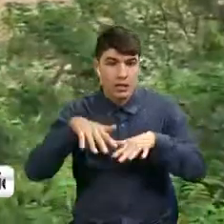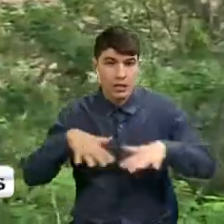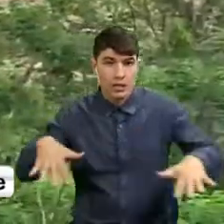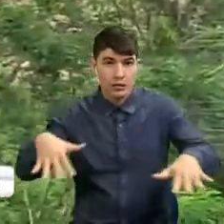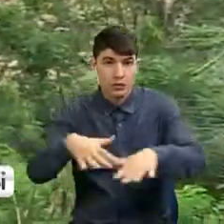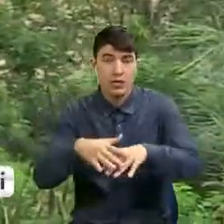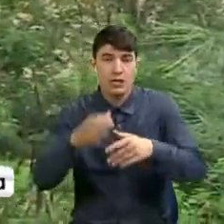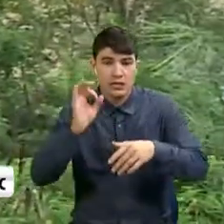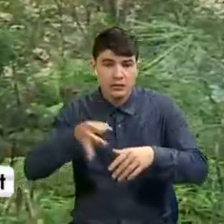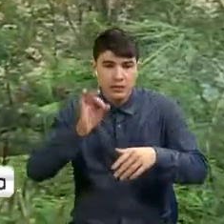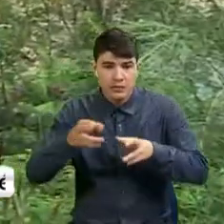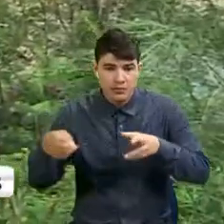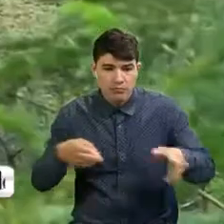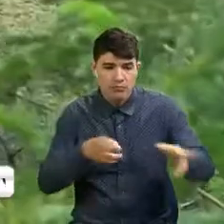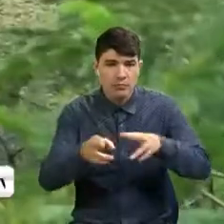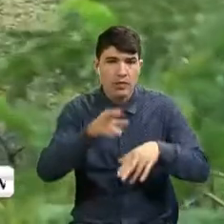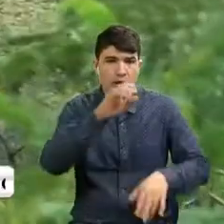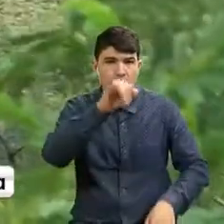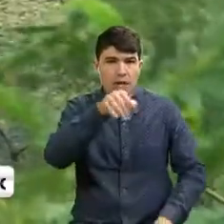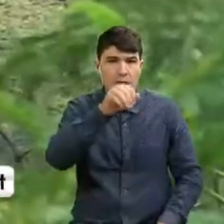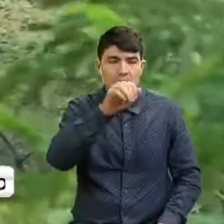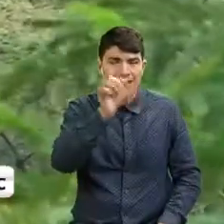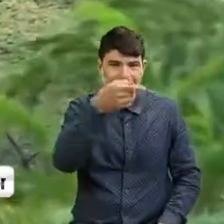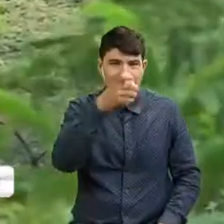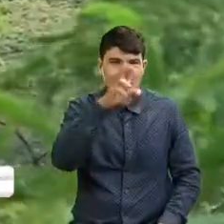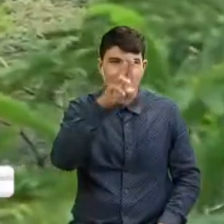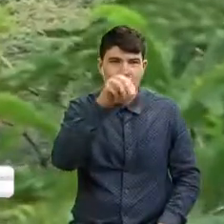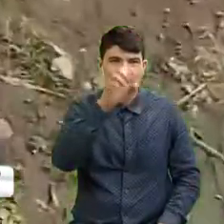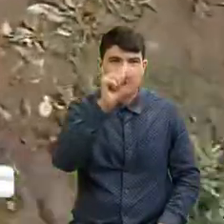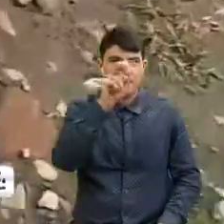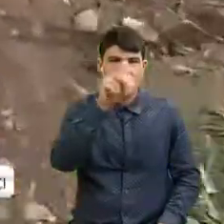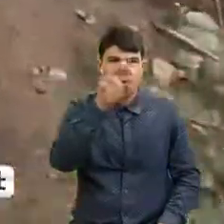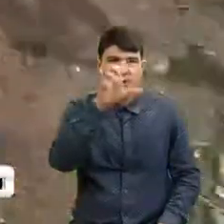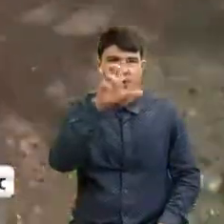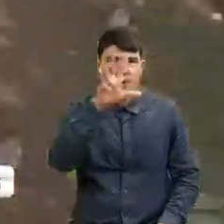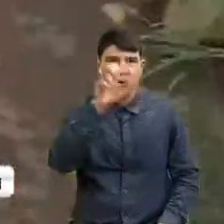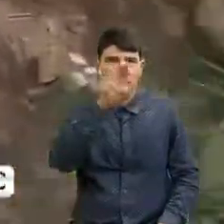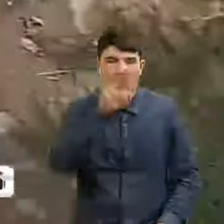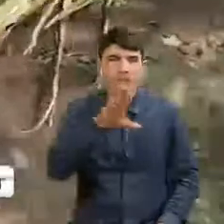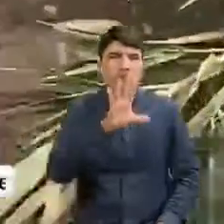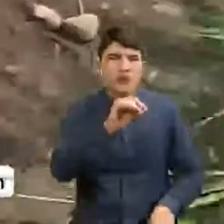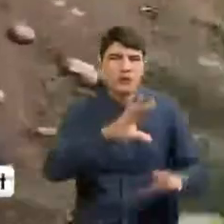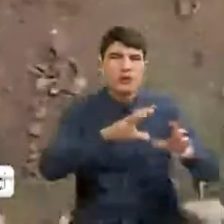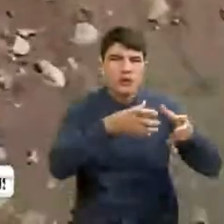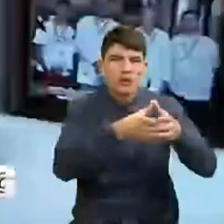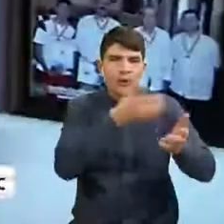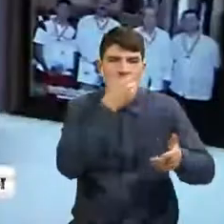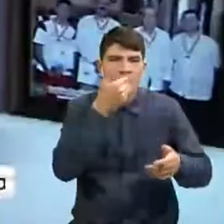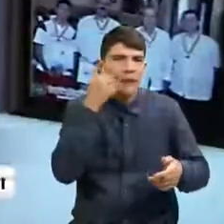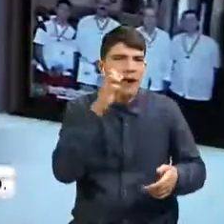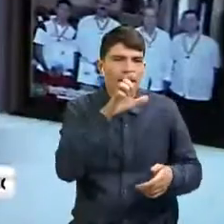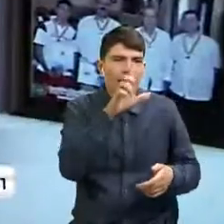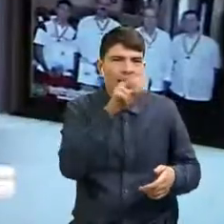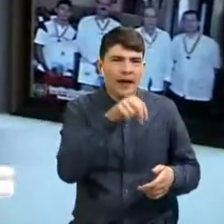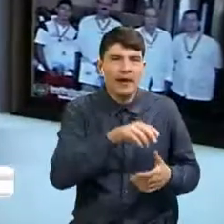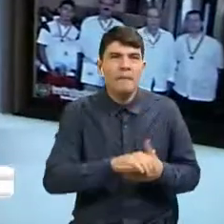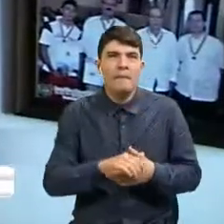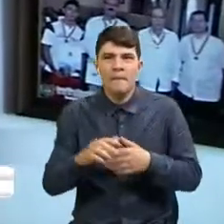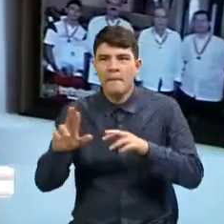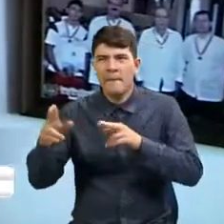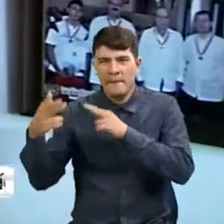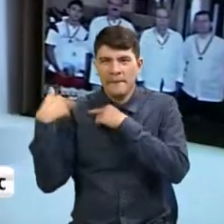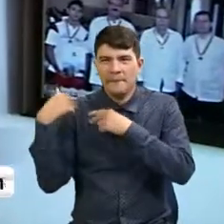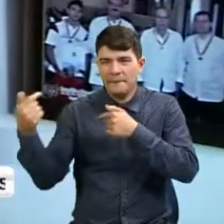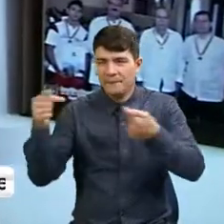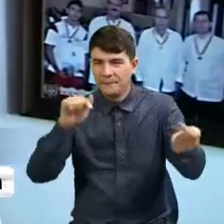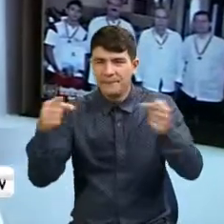presencia al frente germán velazco del ln quien estaría enfrentándose con bandas criminales que extorsionan en este espacio limítrofe bueno ahí lo que hay es